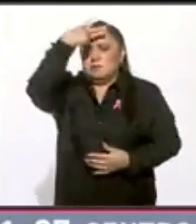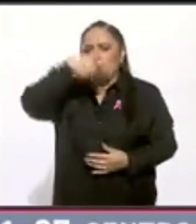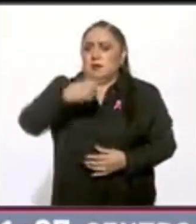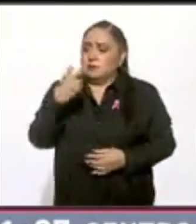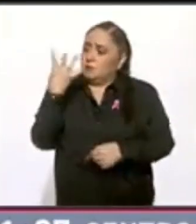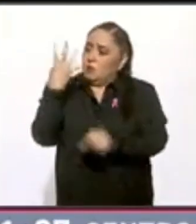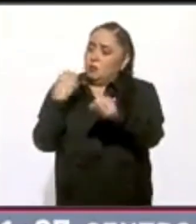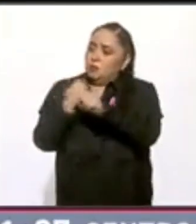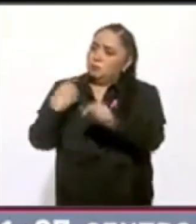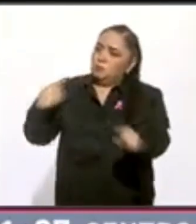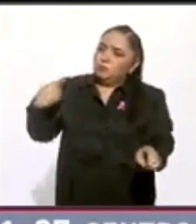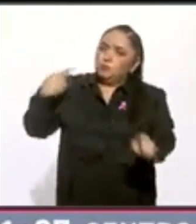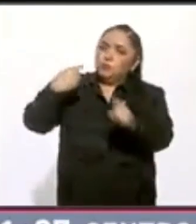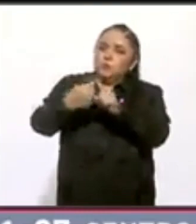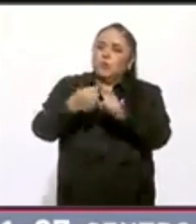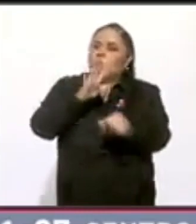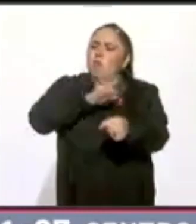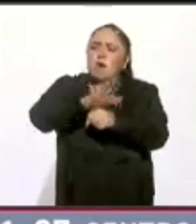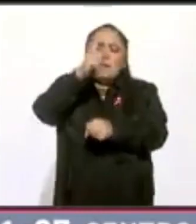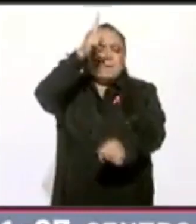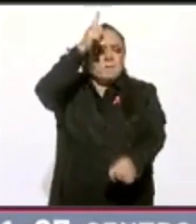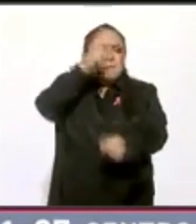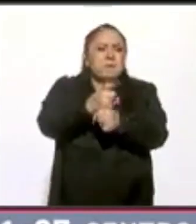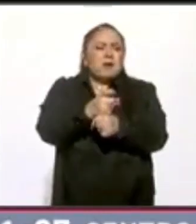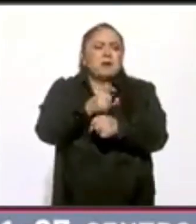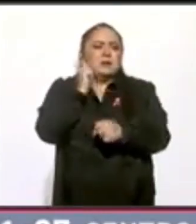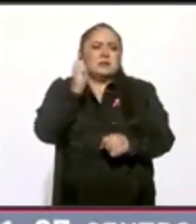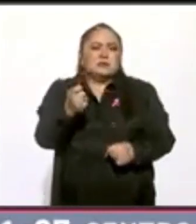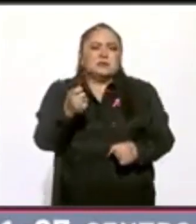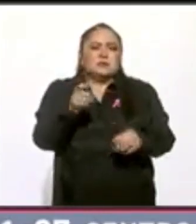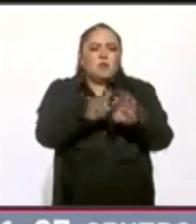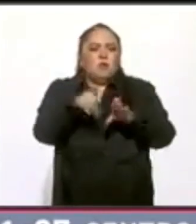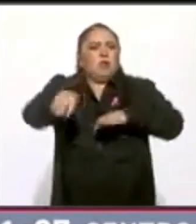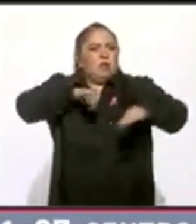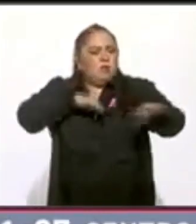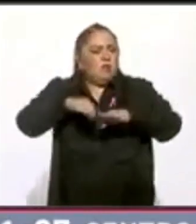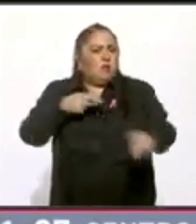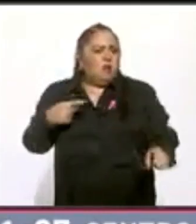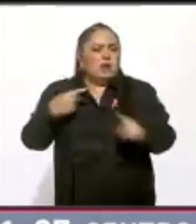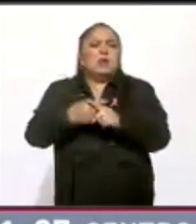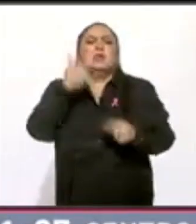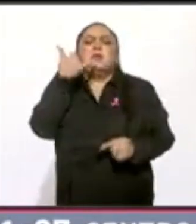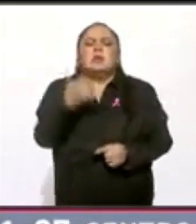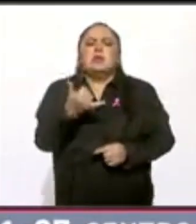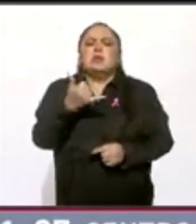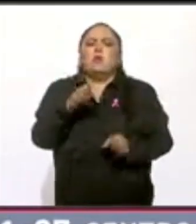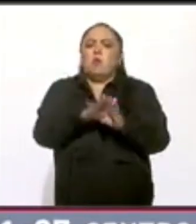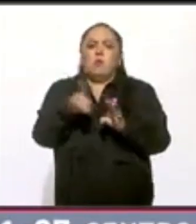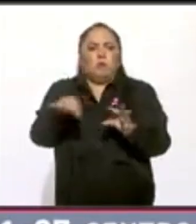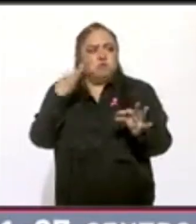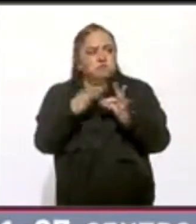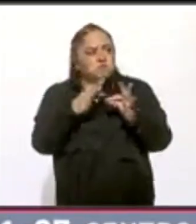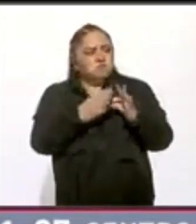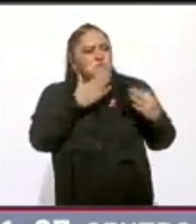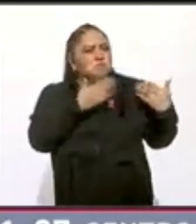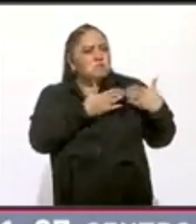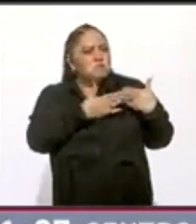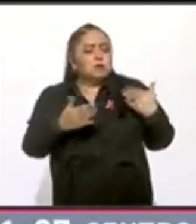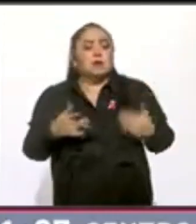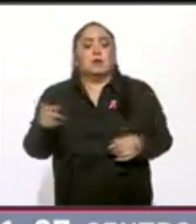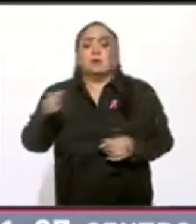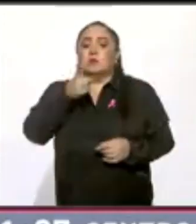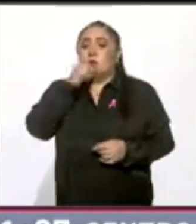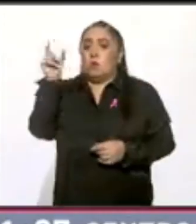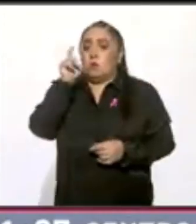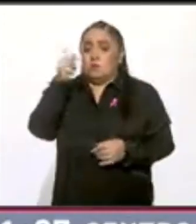estos 4 años? ¿Cuáles han sido los principales retos, las principales dificultades y de qué manera se le ha cumplido a la gente? Sí. Cuando entré